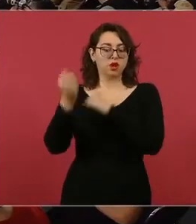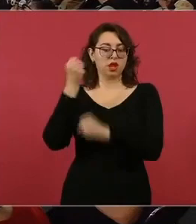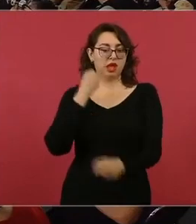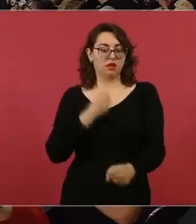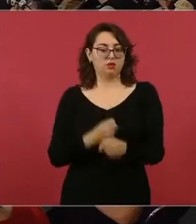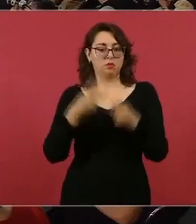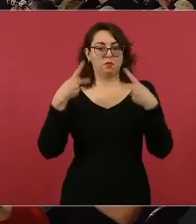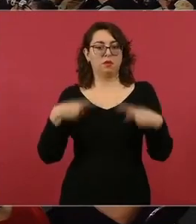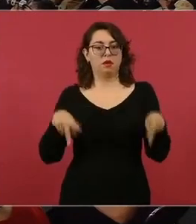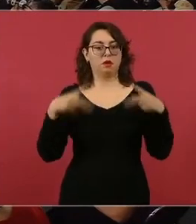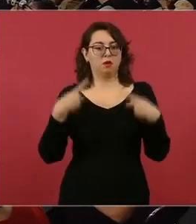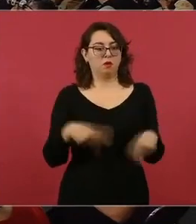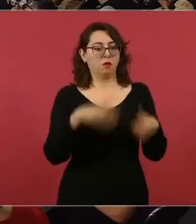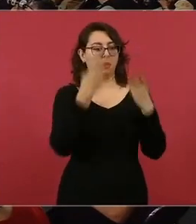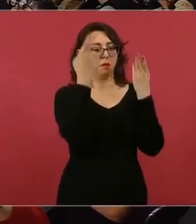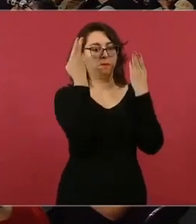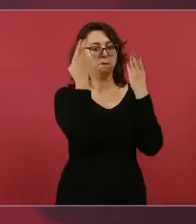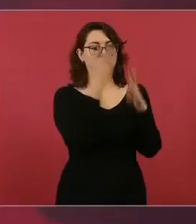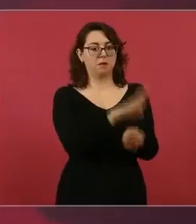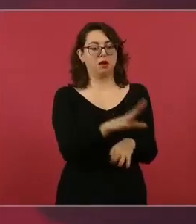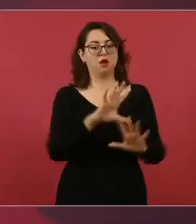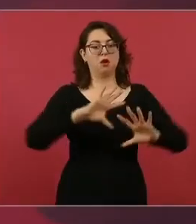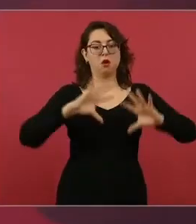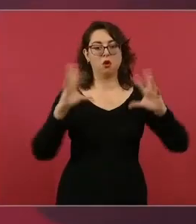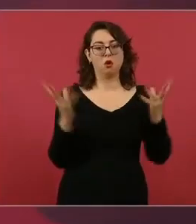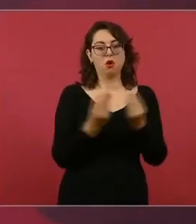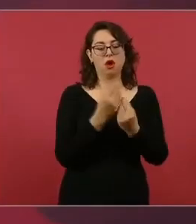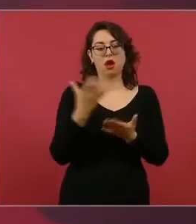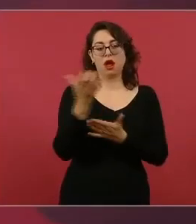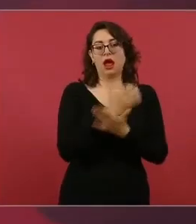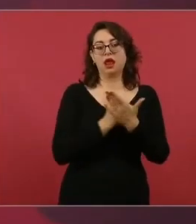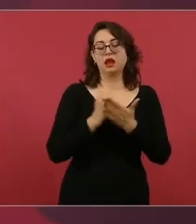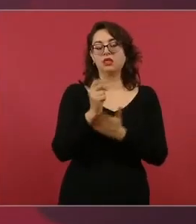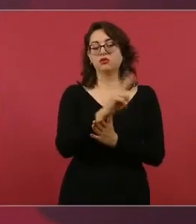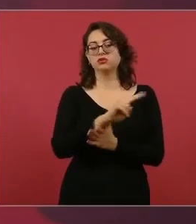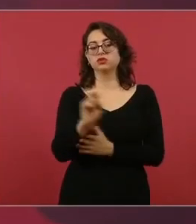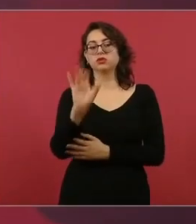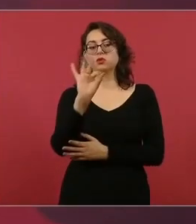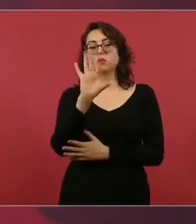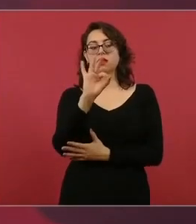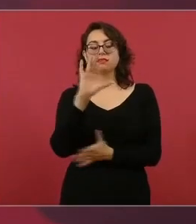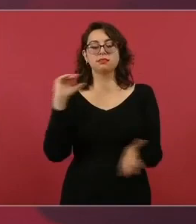utilidades por 240,000 millones de pesos.